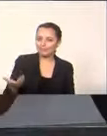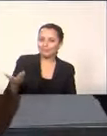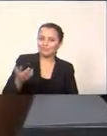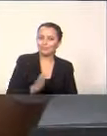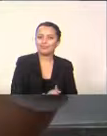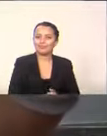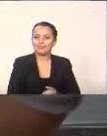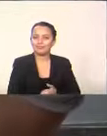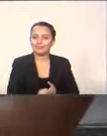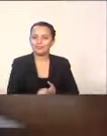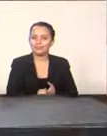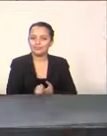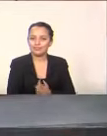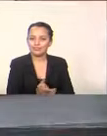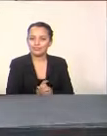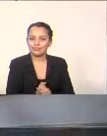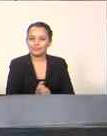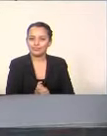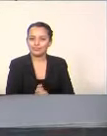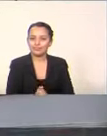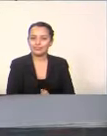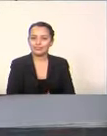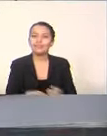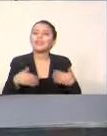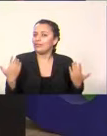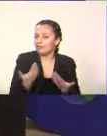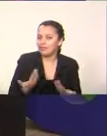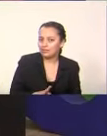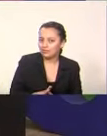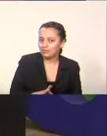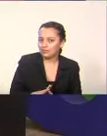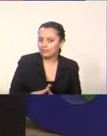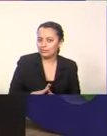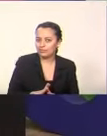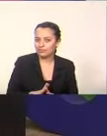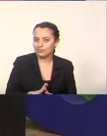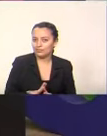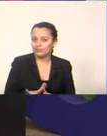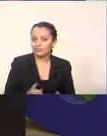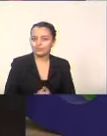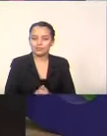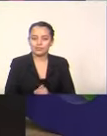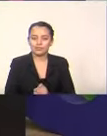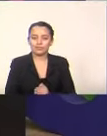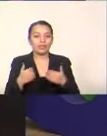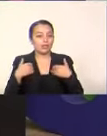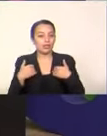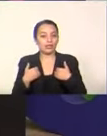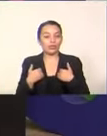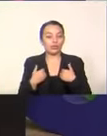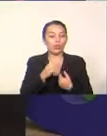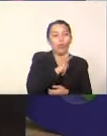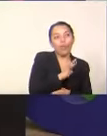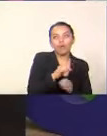te estoy haciendo caso, ya coloqué de nuevo las tarjetas. ¿Qué voy a hacer ahora? Tengo aquí 4 y quito 3, me queda 1, pero ahí está el error.